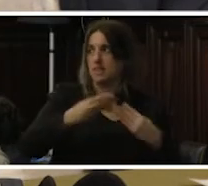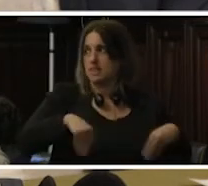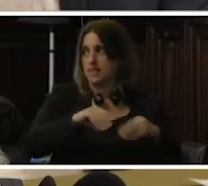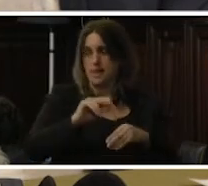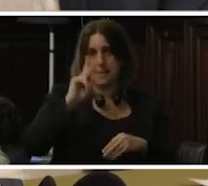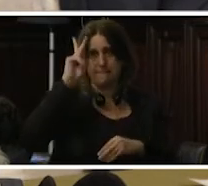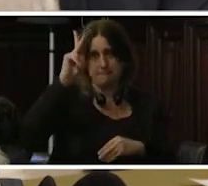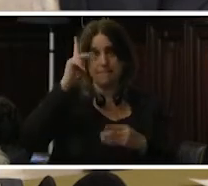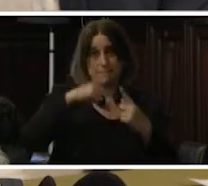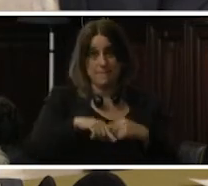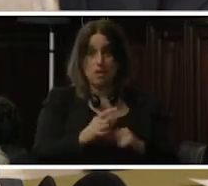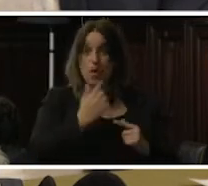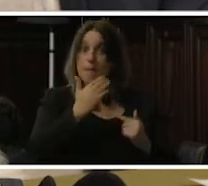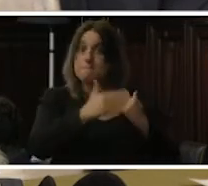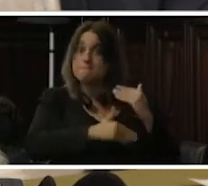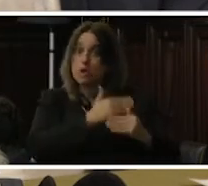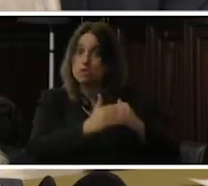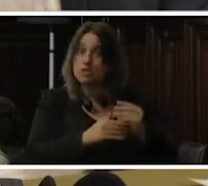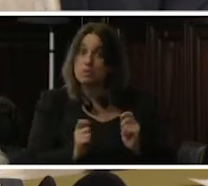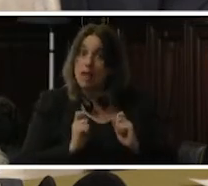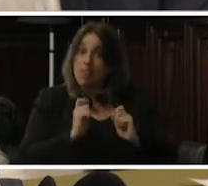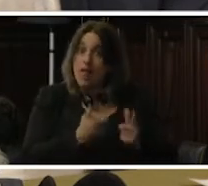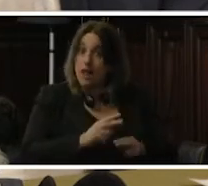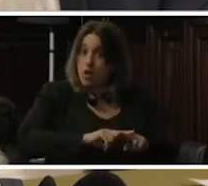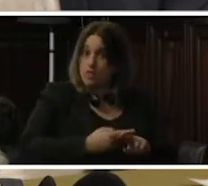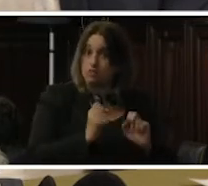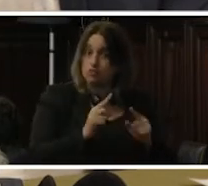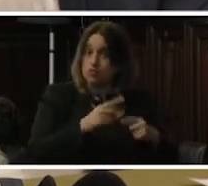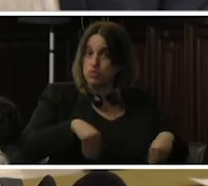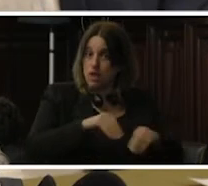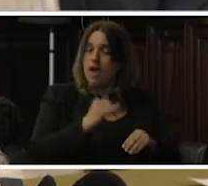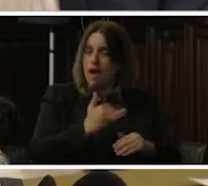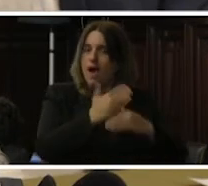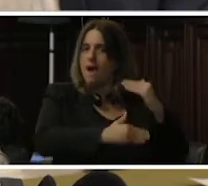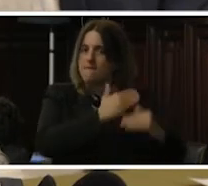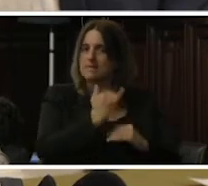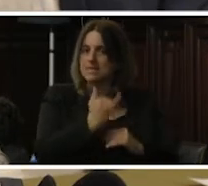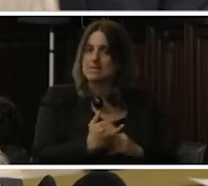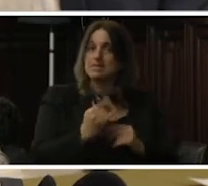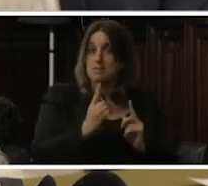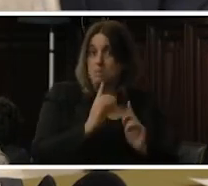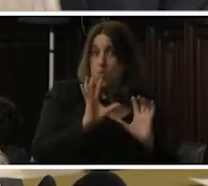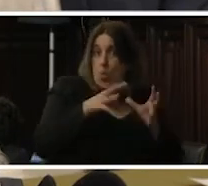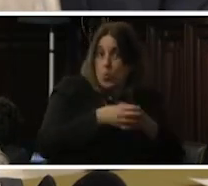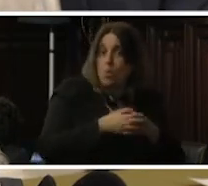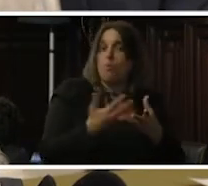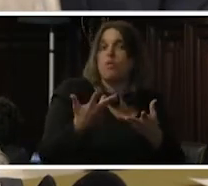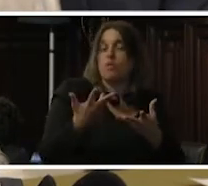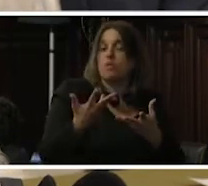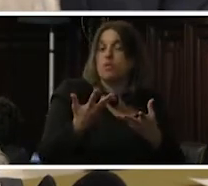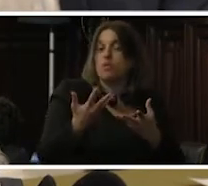pero el proceso de restitución territorial, hubo algunos avances, algunos con la cooperación externa,